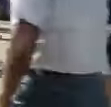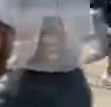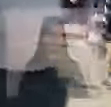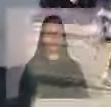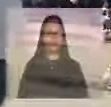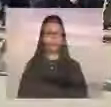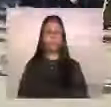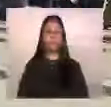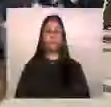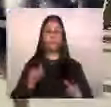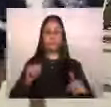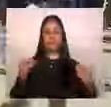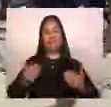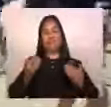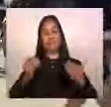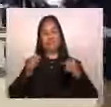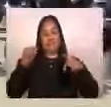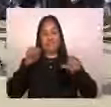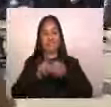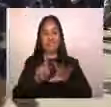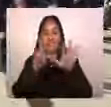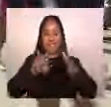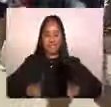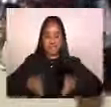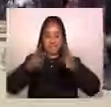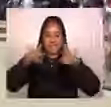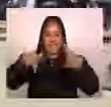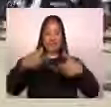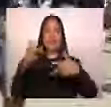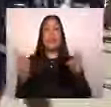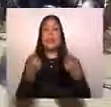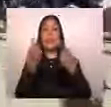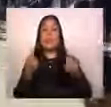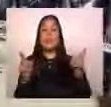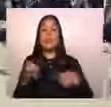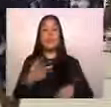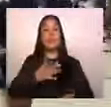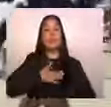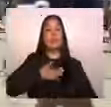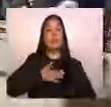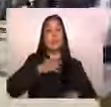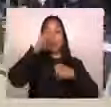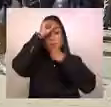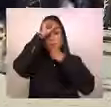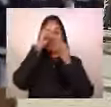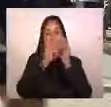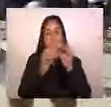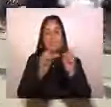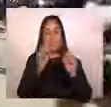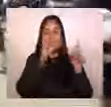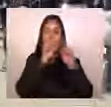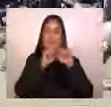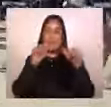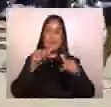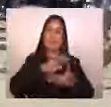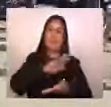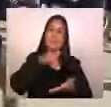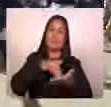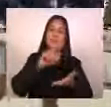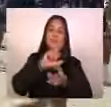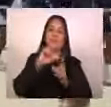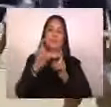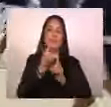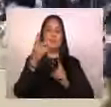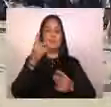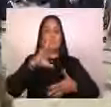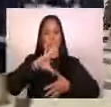Sexta calle con las notas de Luna de Xelajú de Paco Pérez y el virtuosismo del Centro Cultural de